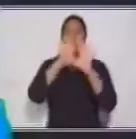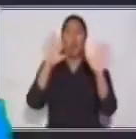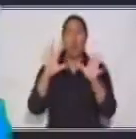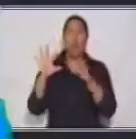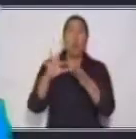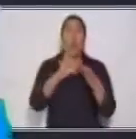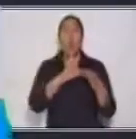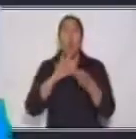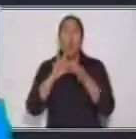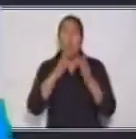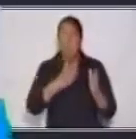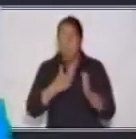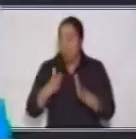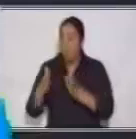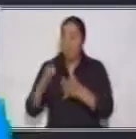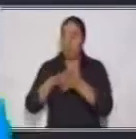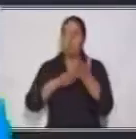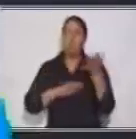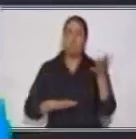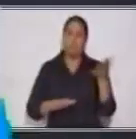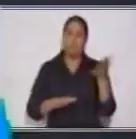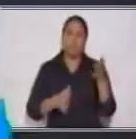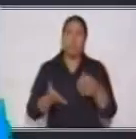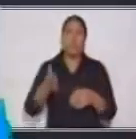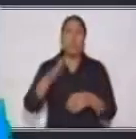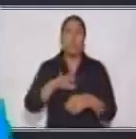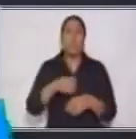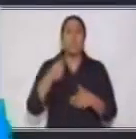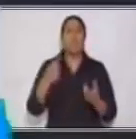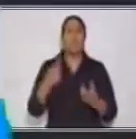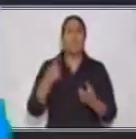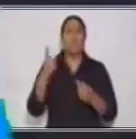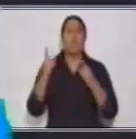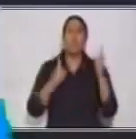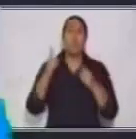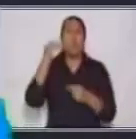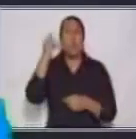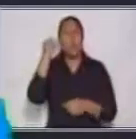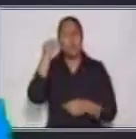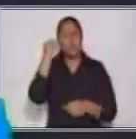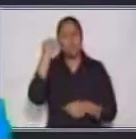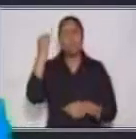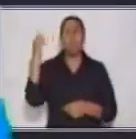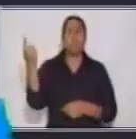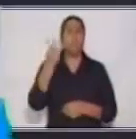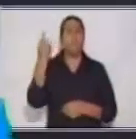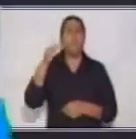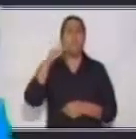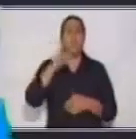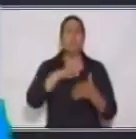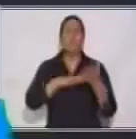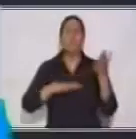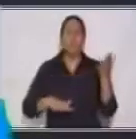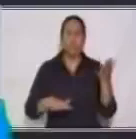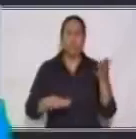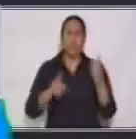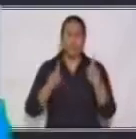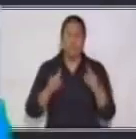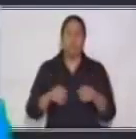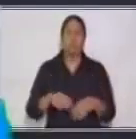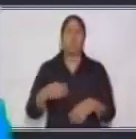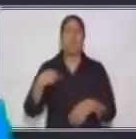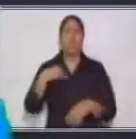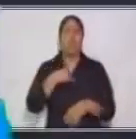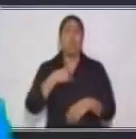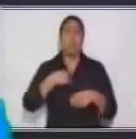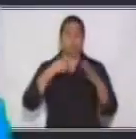Luego, identificar los acontecimientos fundamentales de texto. Para poner atención a los